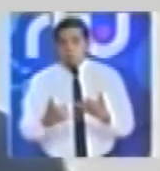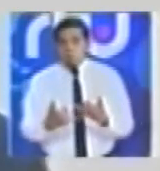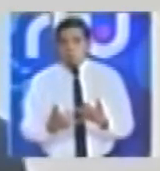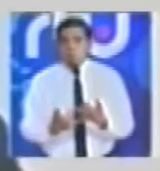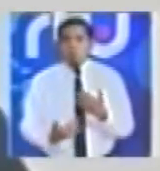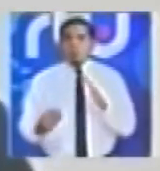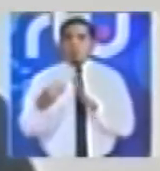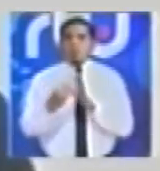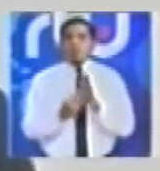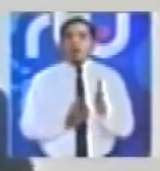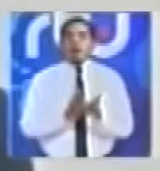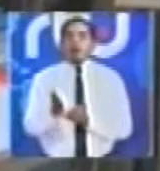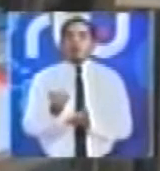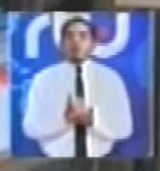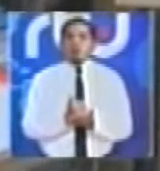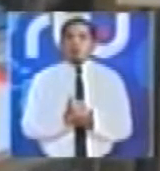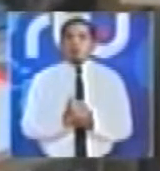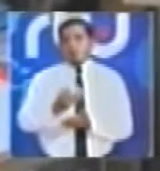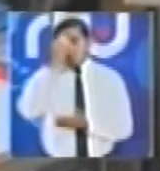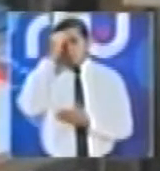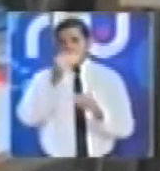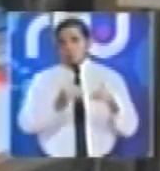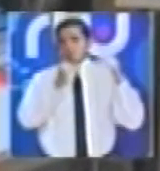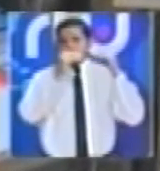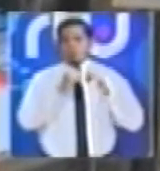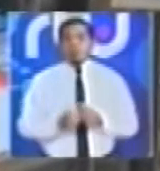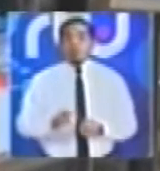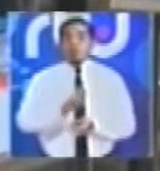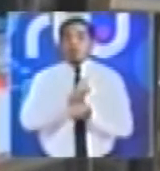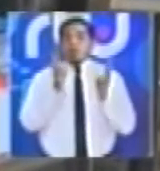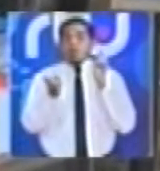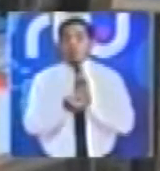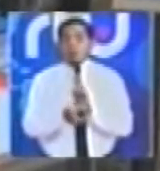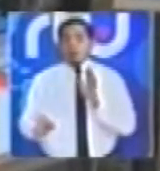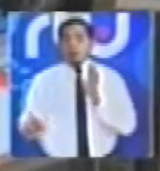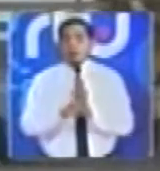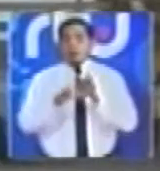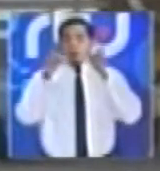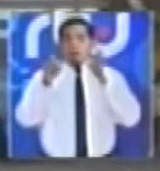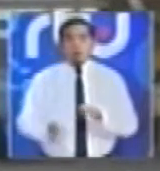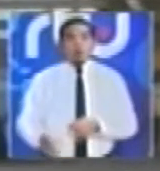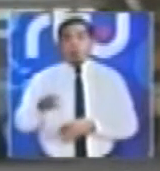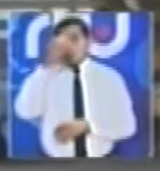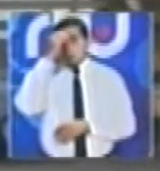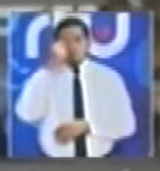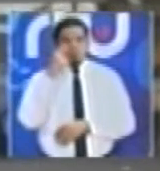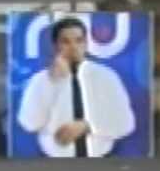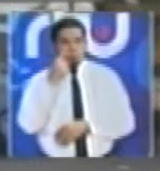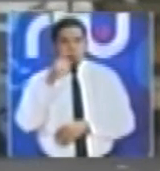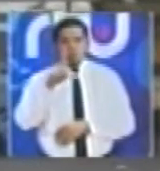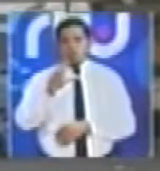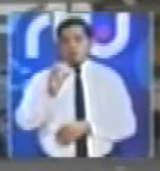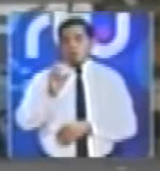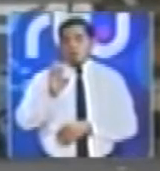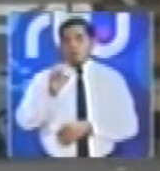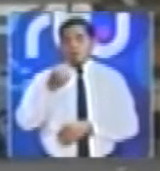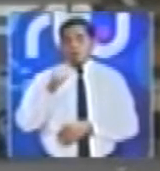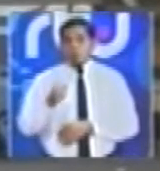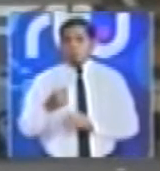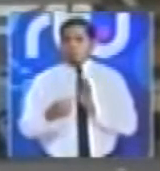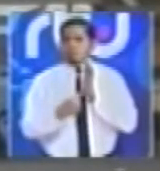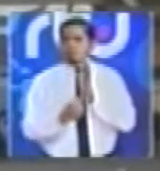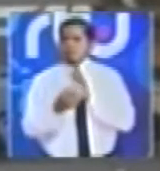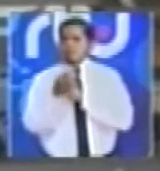componentes de acceso a la educación superior, en el marco de las reformas a la Ley Orgánica de Educación Superior, LOES. Aquí informó sobre los cambios que